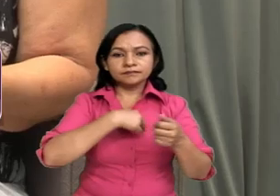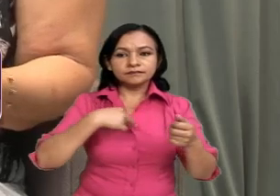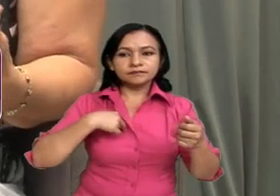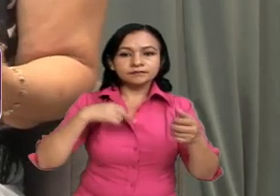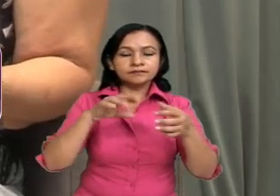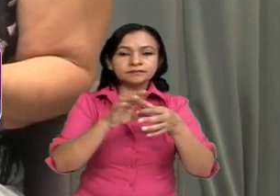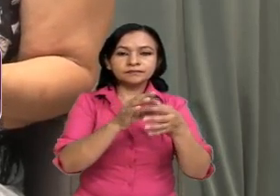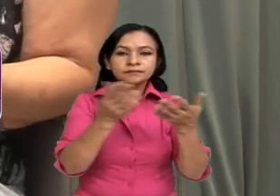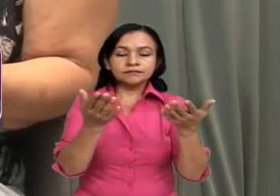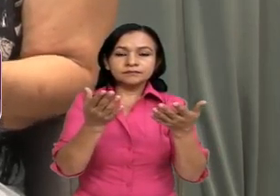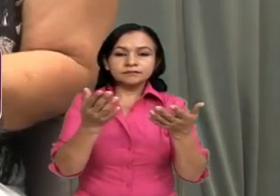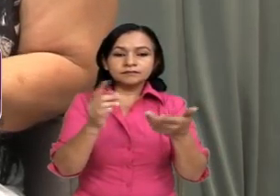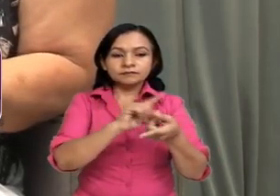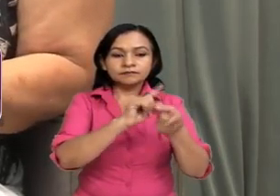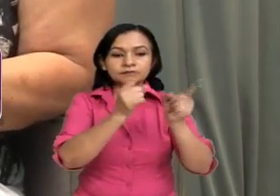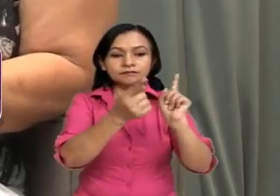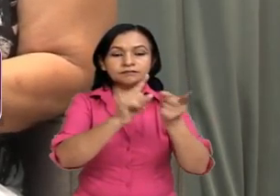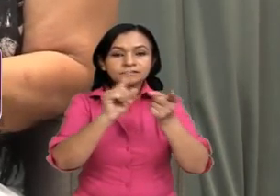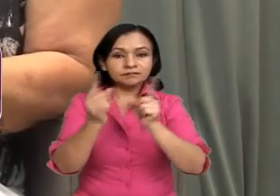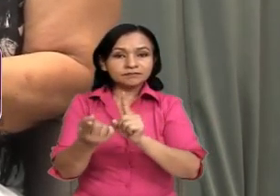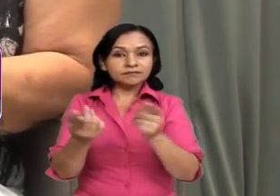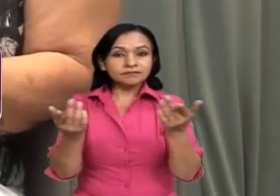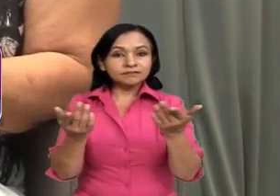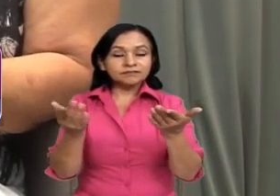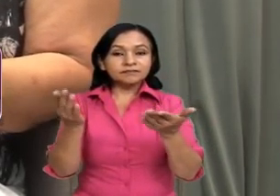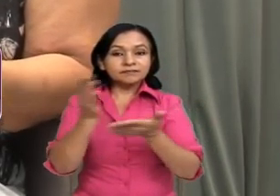y desbaratando todavía